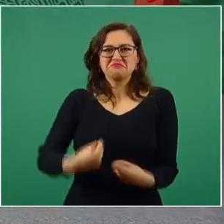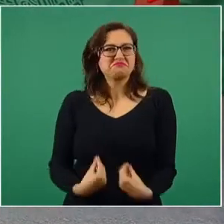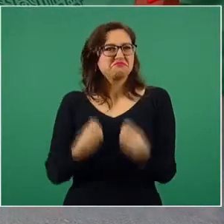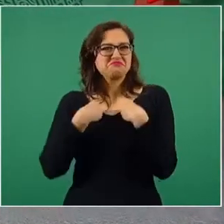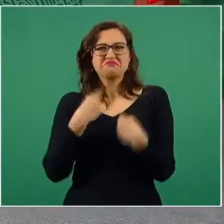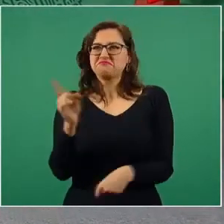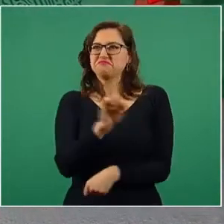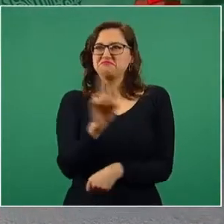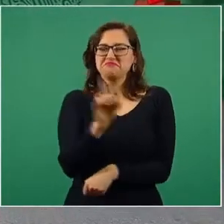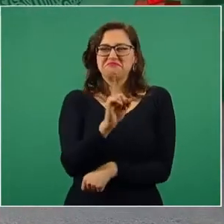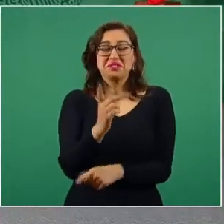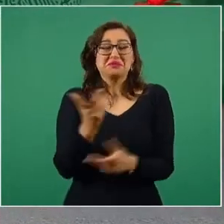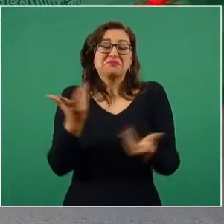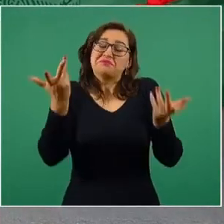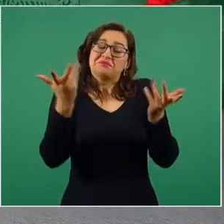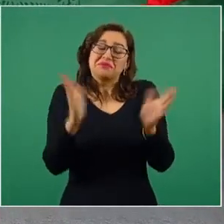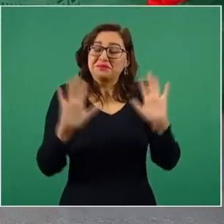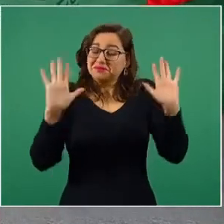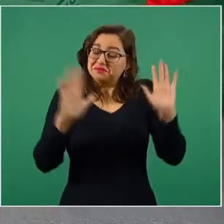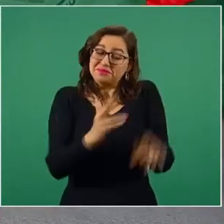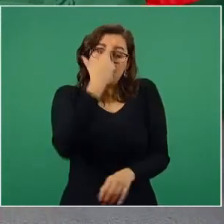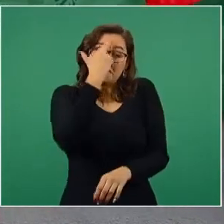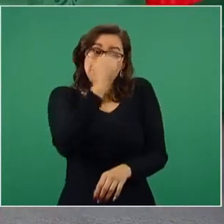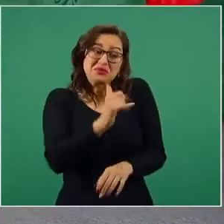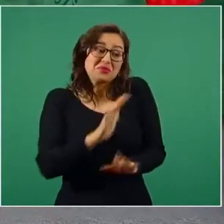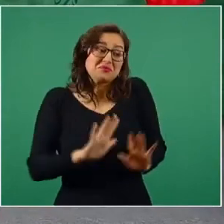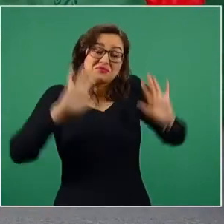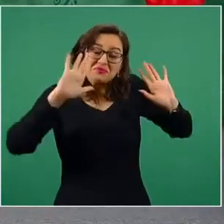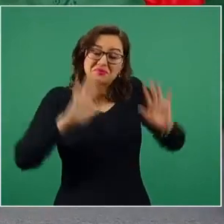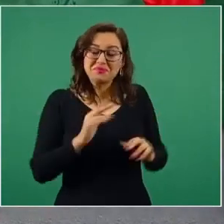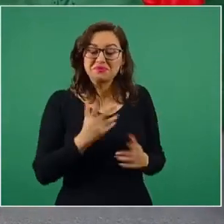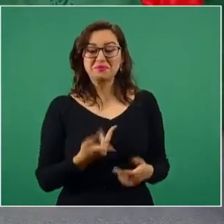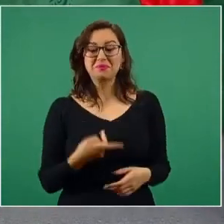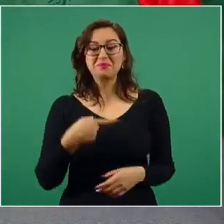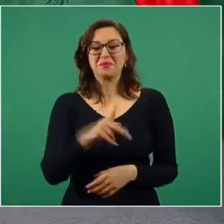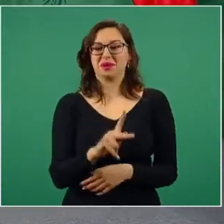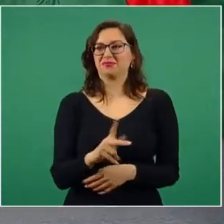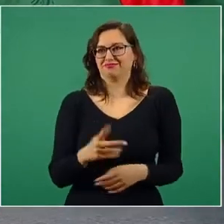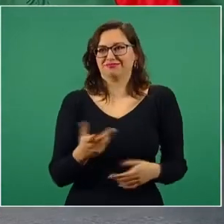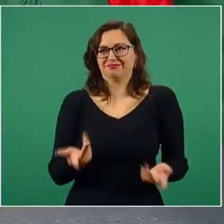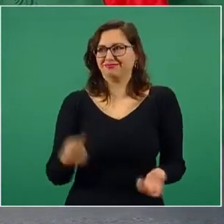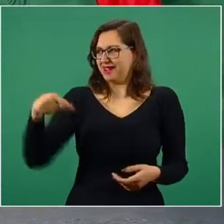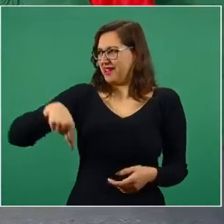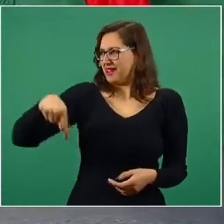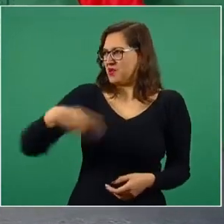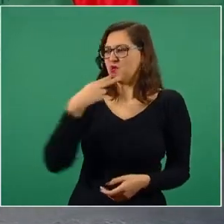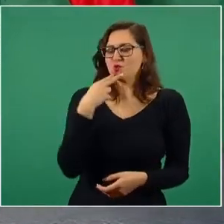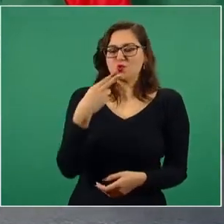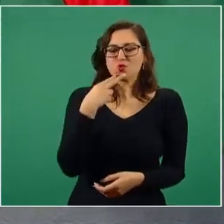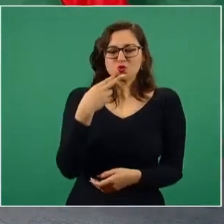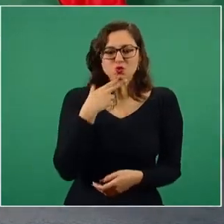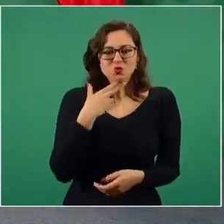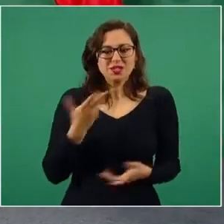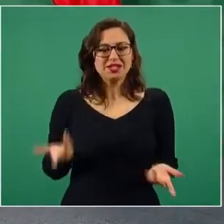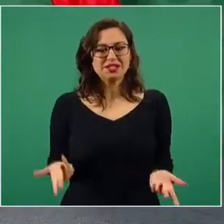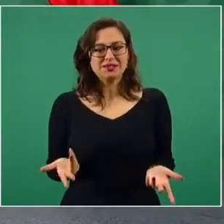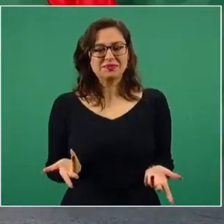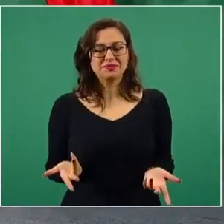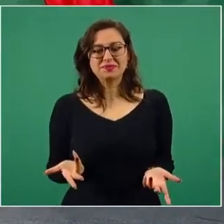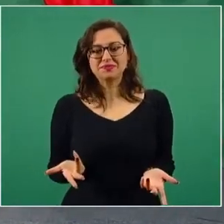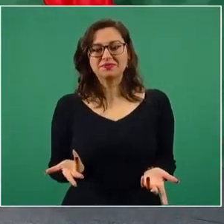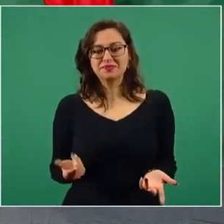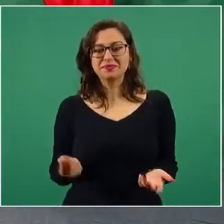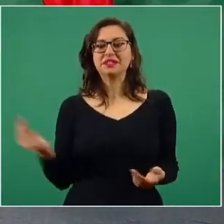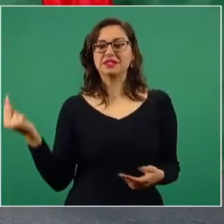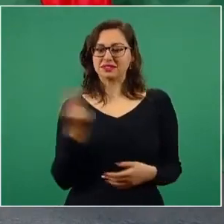no se utilizaba el palacio. Y lo que estamos haciendo ahora también es cuidando toda